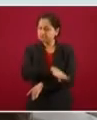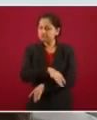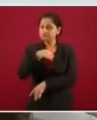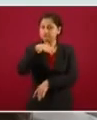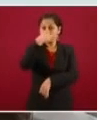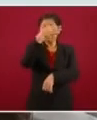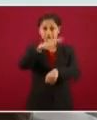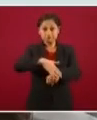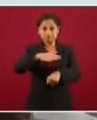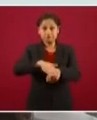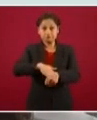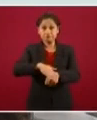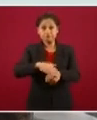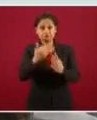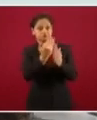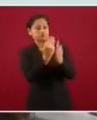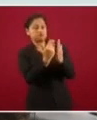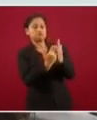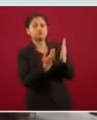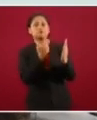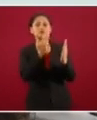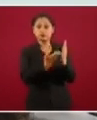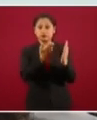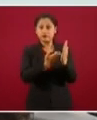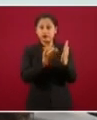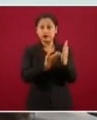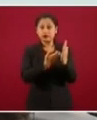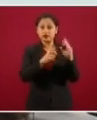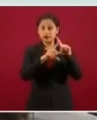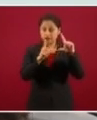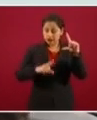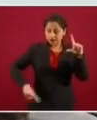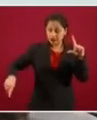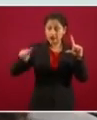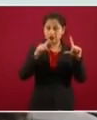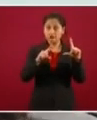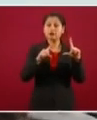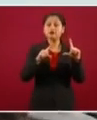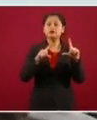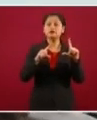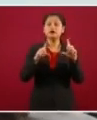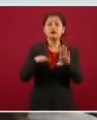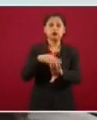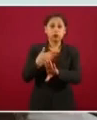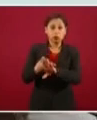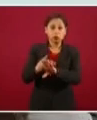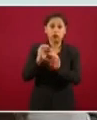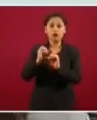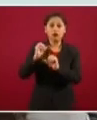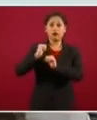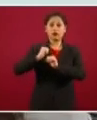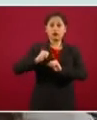claro, ninguna de estas medidas se debe aplicar en ninguna parte del territorio nacional, por nadie y mucho menos por la autoridad,